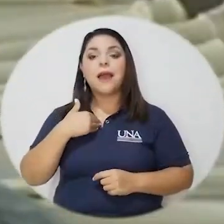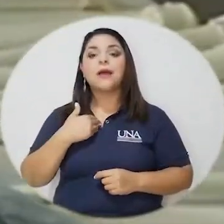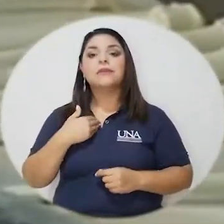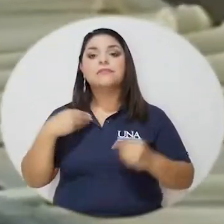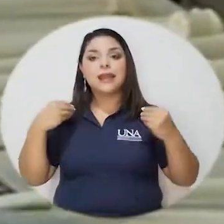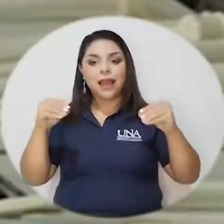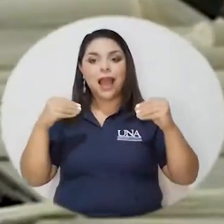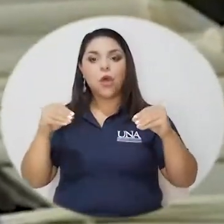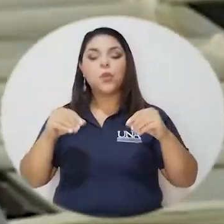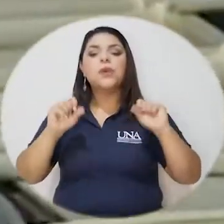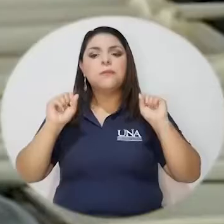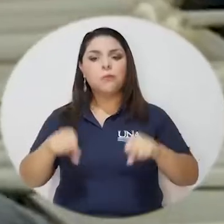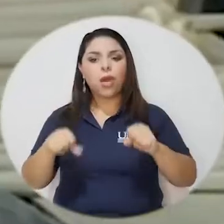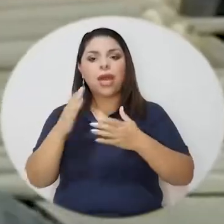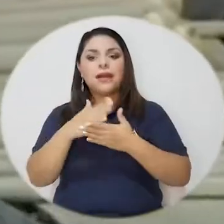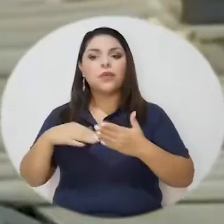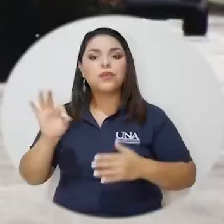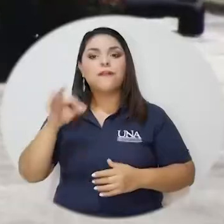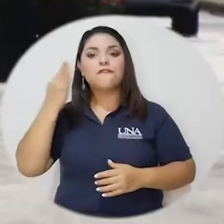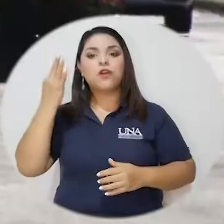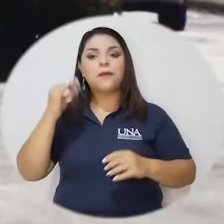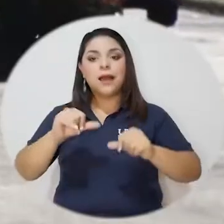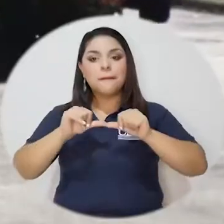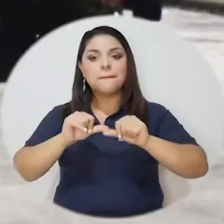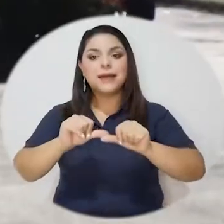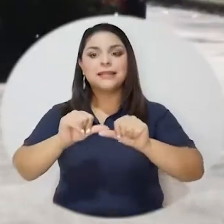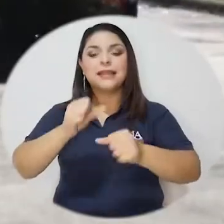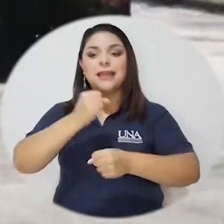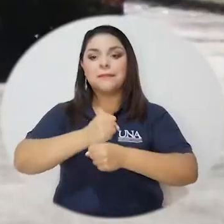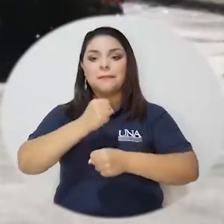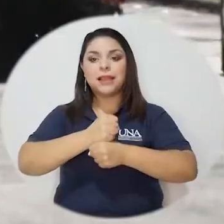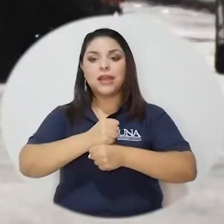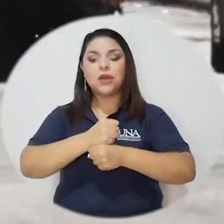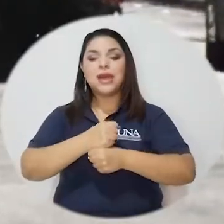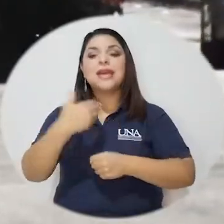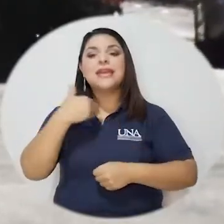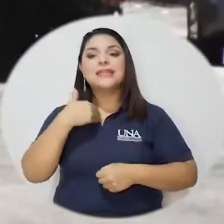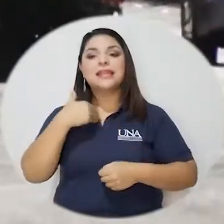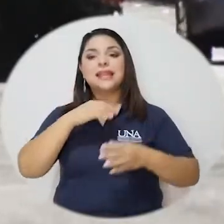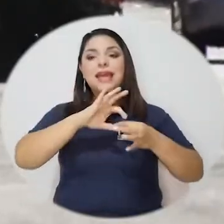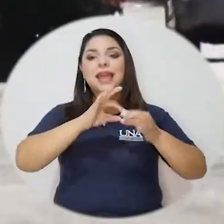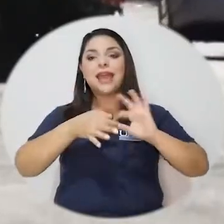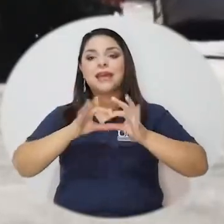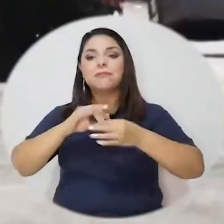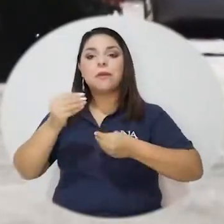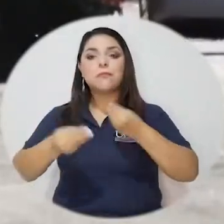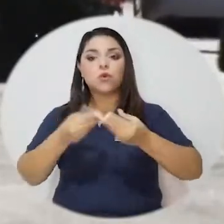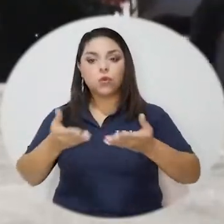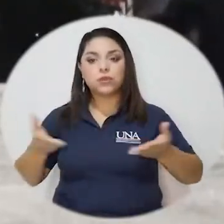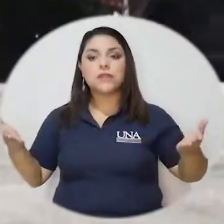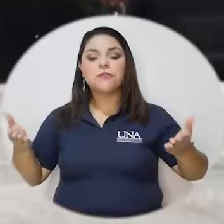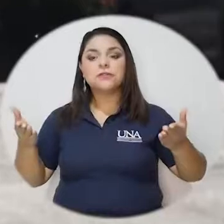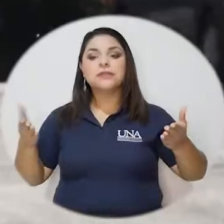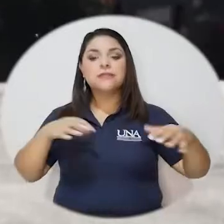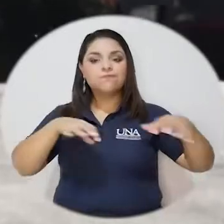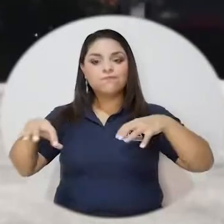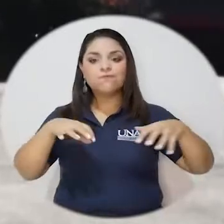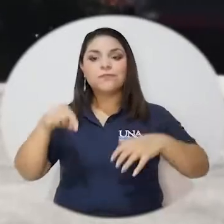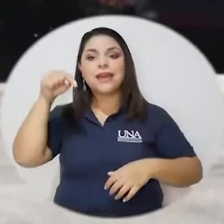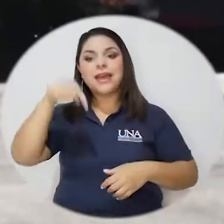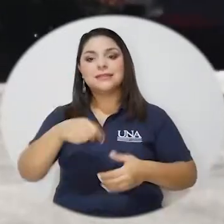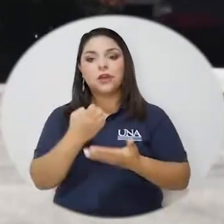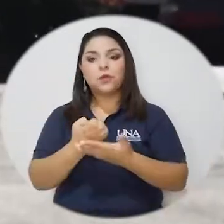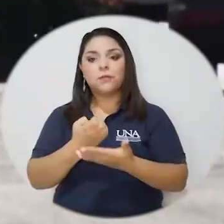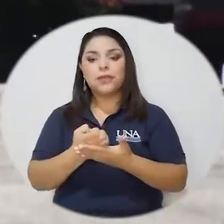mercado y que puedan de alguna manera mantener el empleo y generar encadenamientos productivos y dinamizar esta